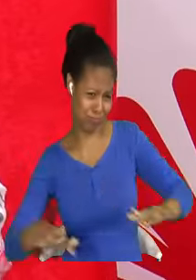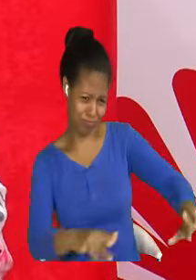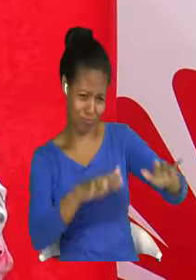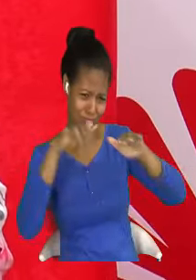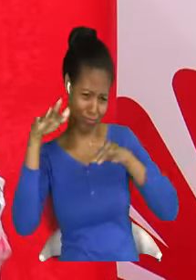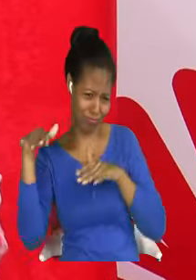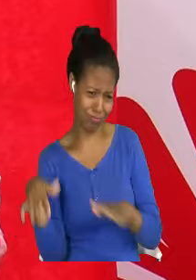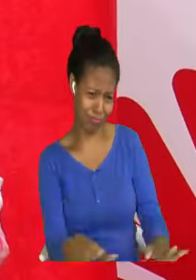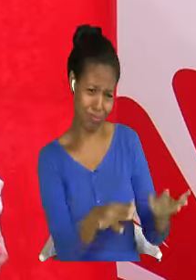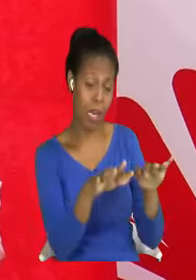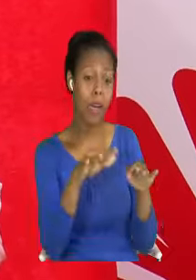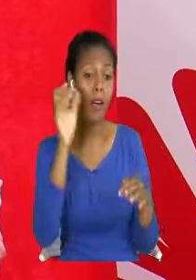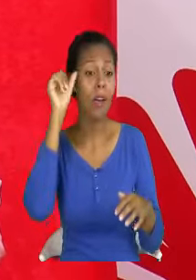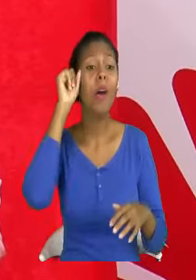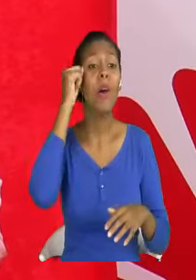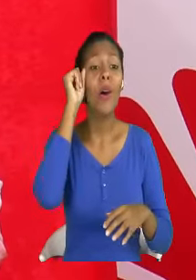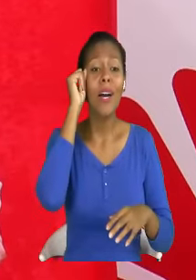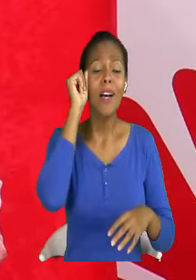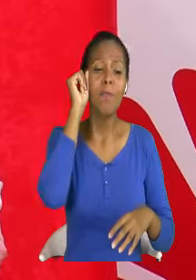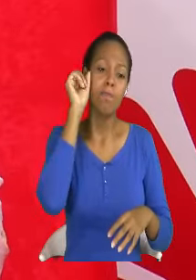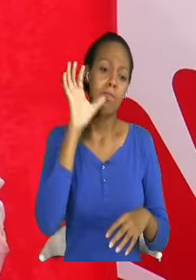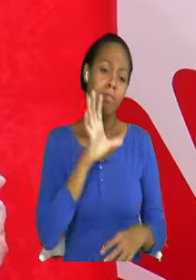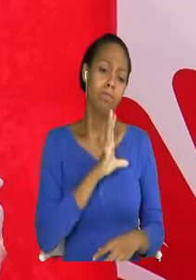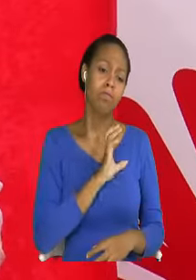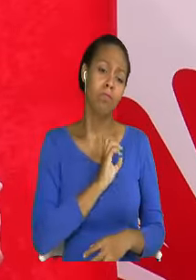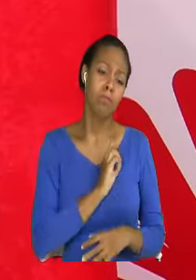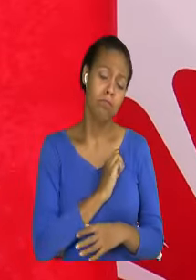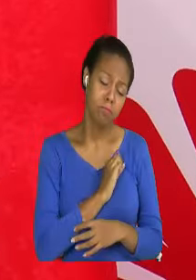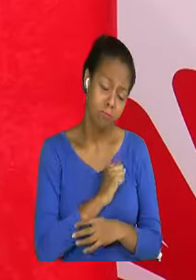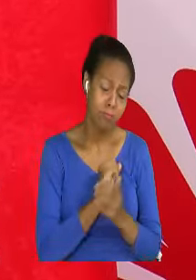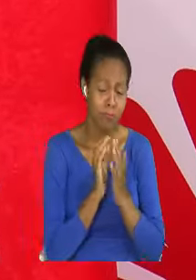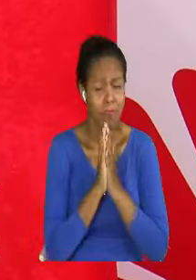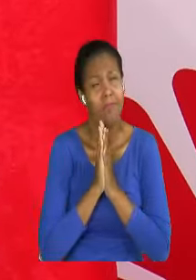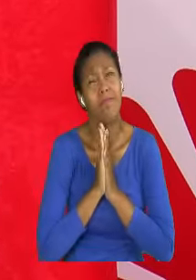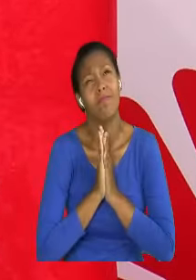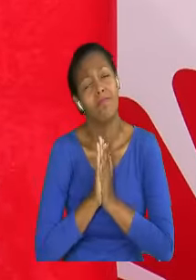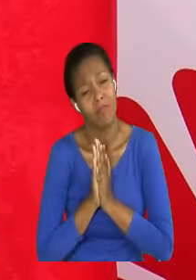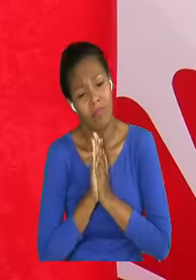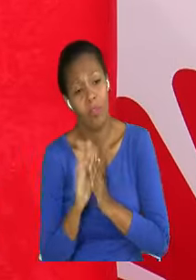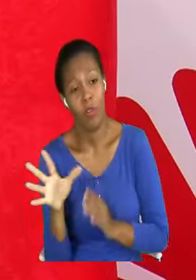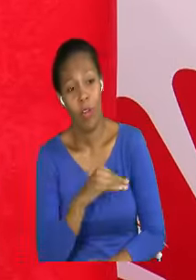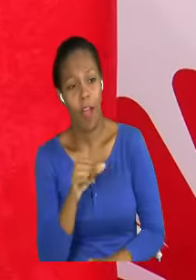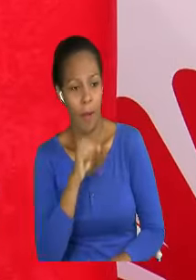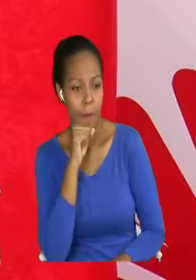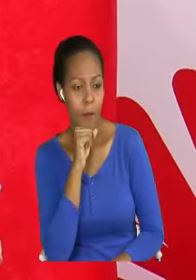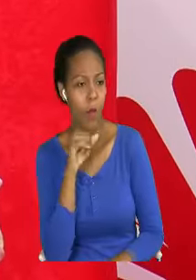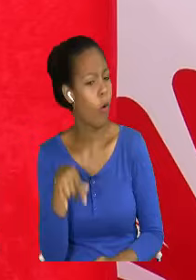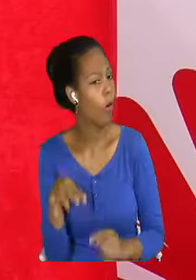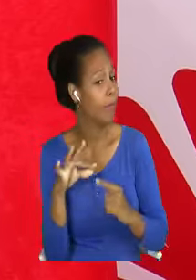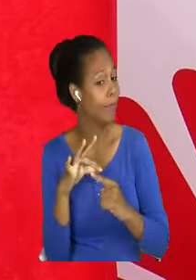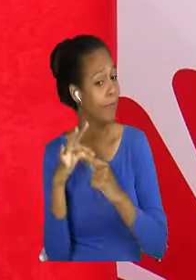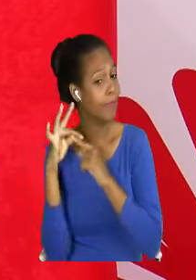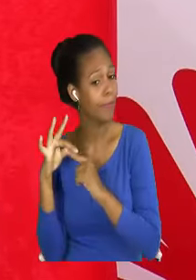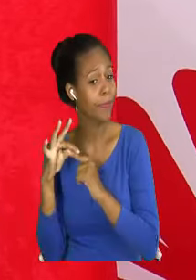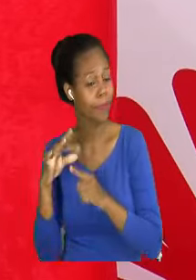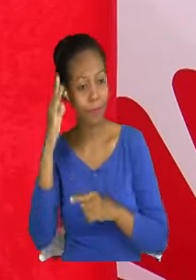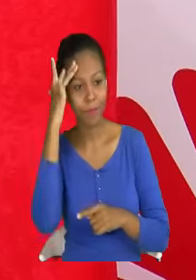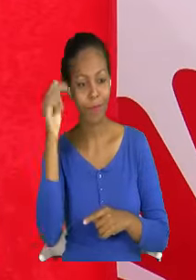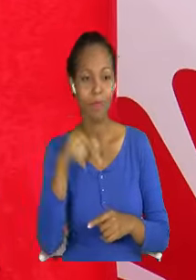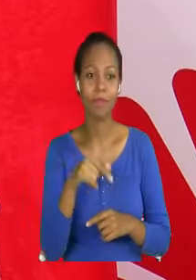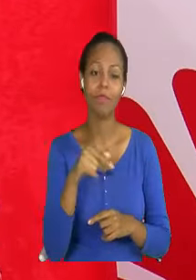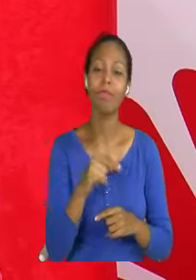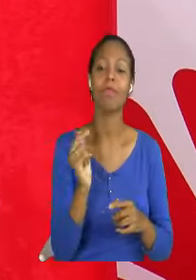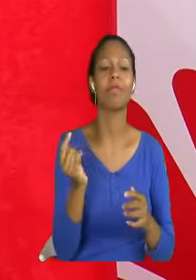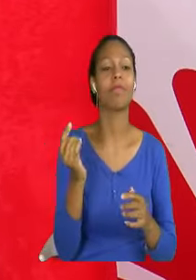mensaje de reconciliación y por supuesto a todos nuestros barranqueños. Hoy vamos a tener un programa muy especial porque vamos a hablar de mujeres